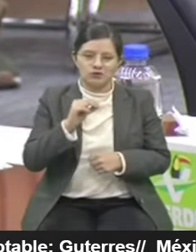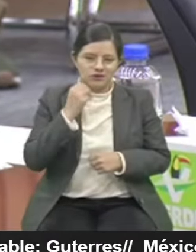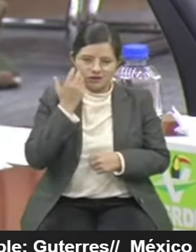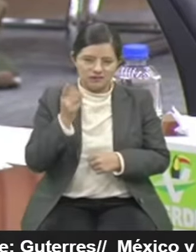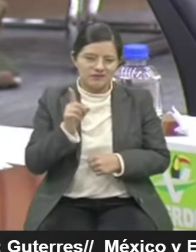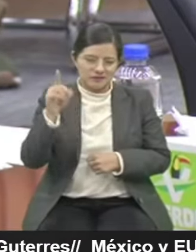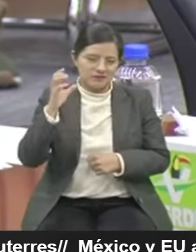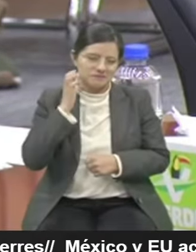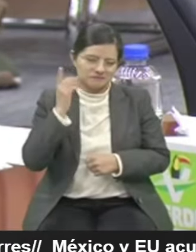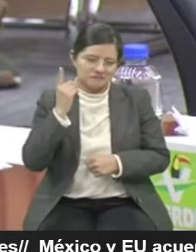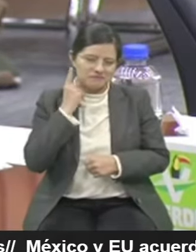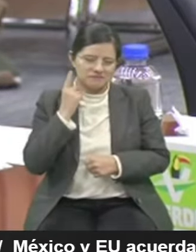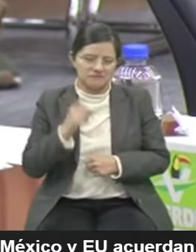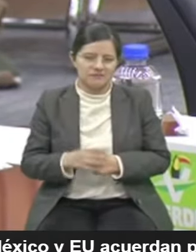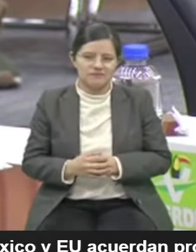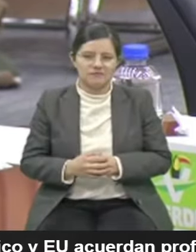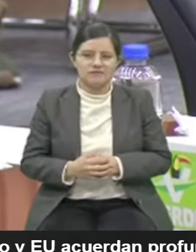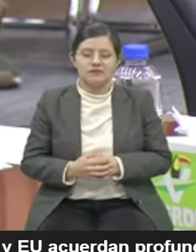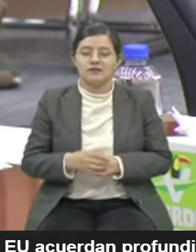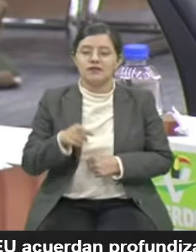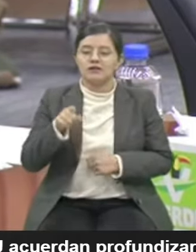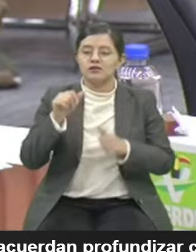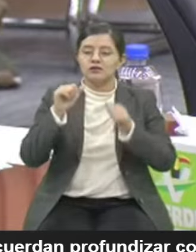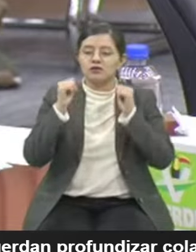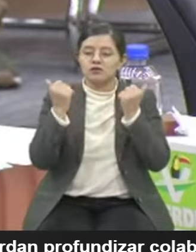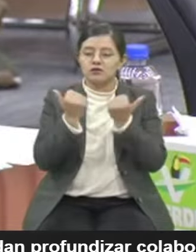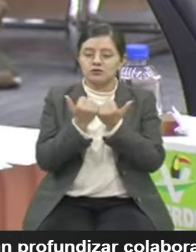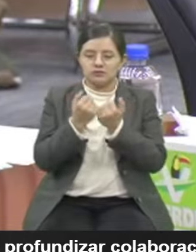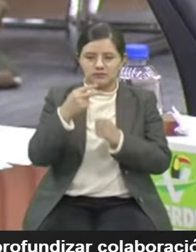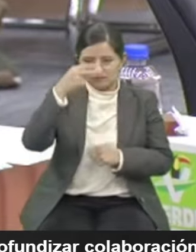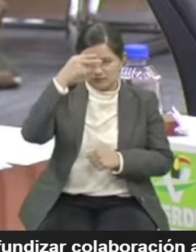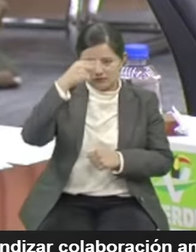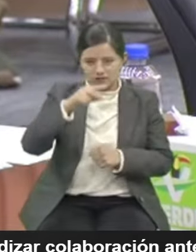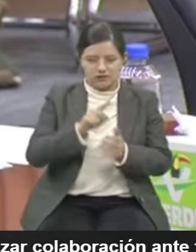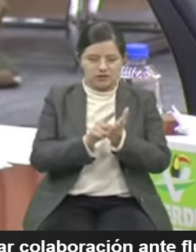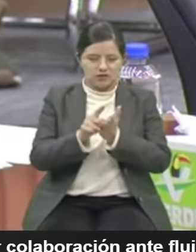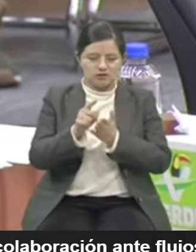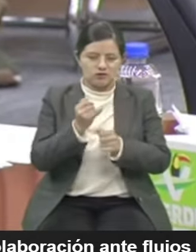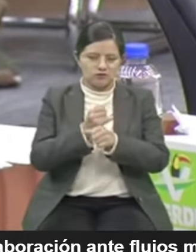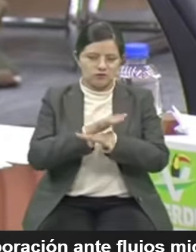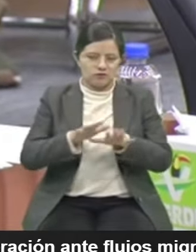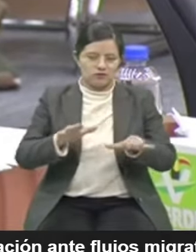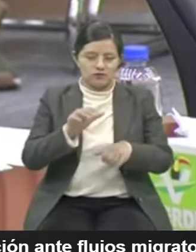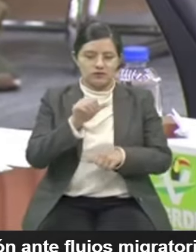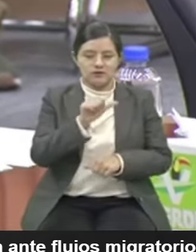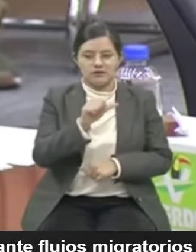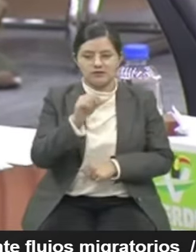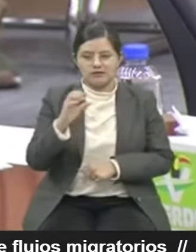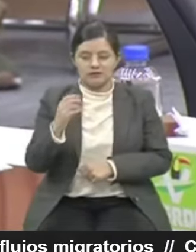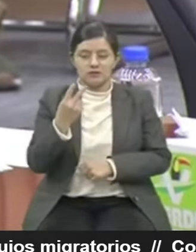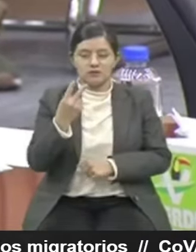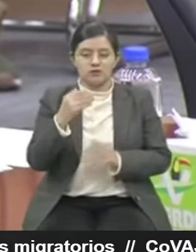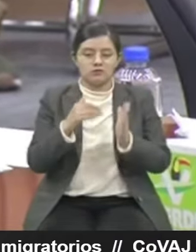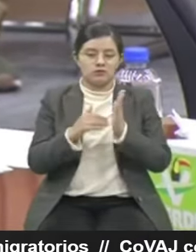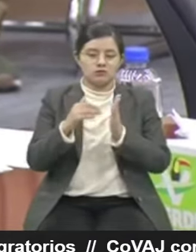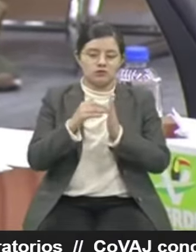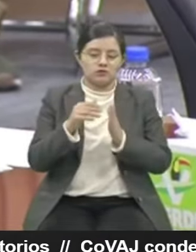cámara de diputados que se dé dinero a la asociación mexicana de derecho a la información AC